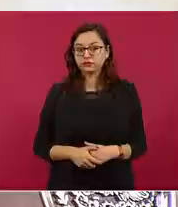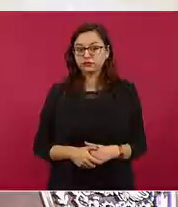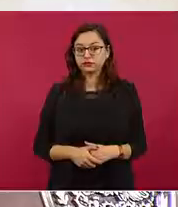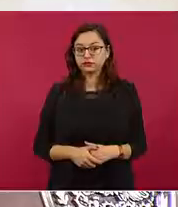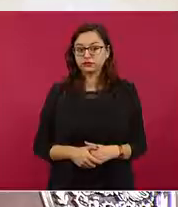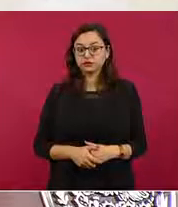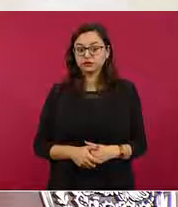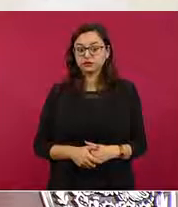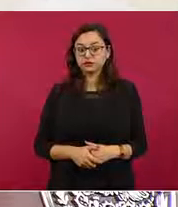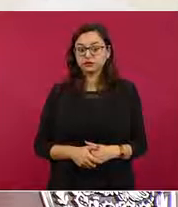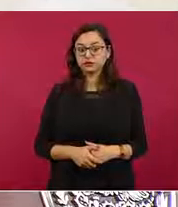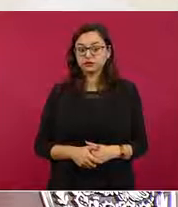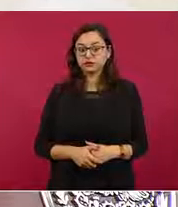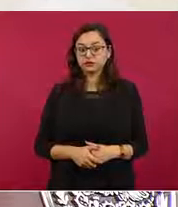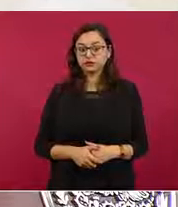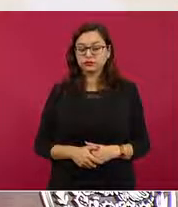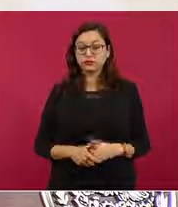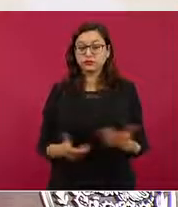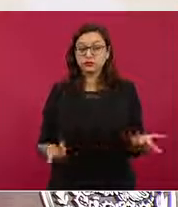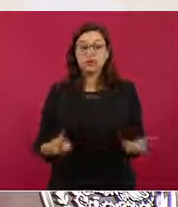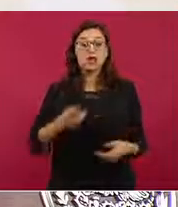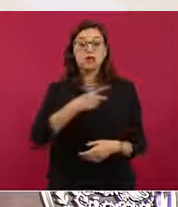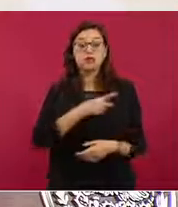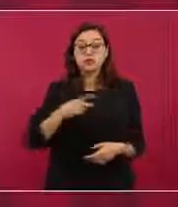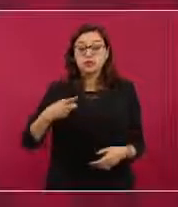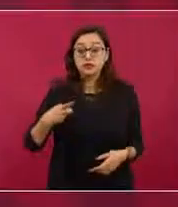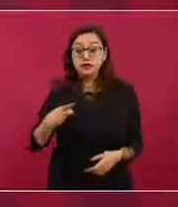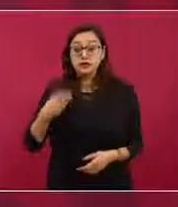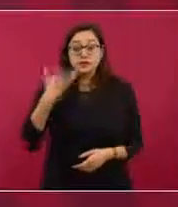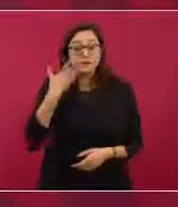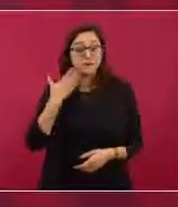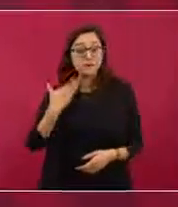no exista cordialidad, que debe de existir,